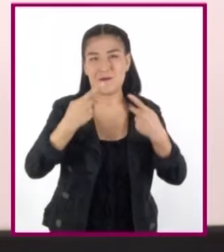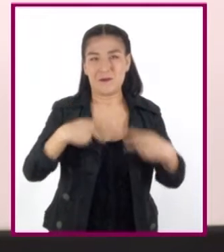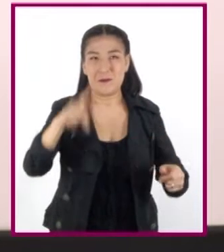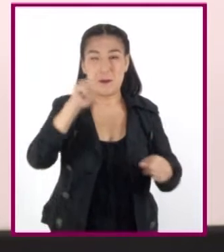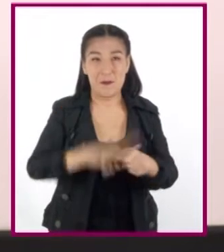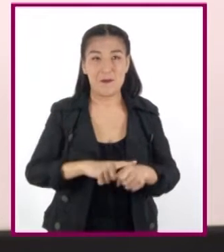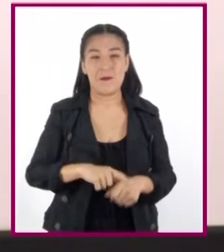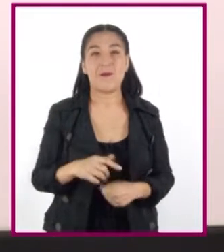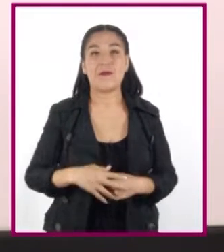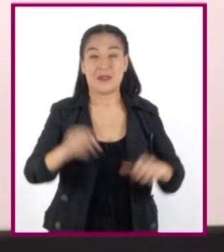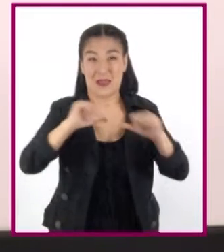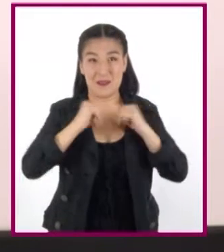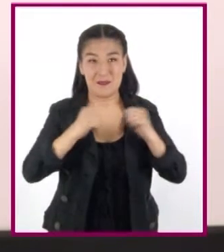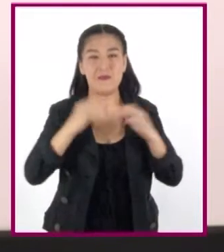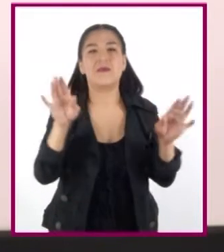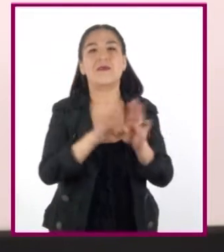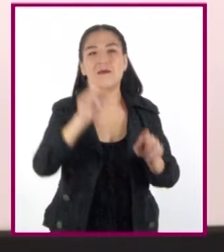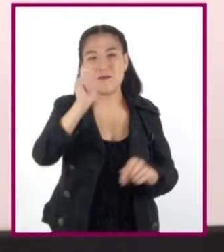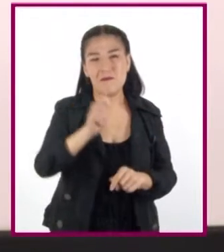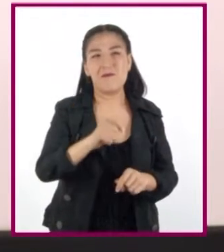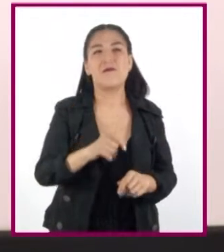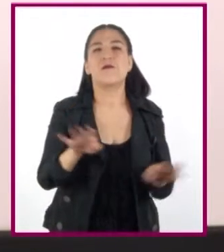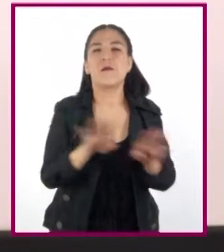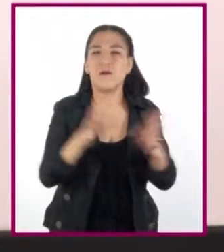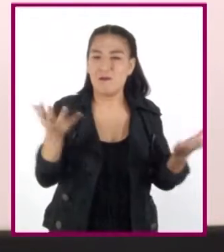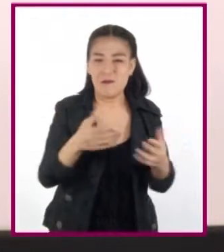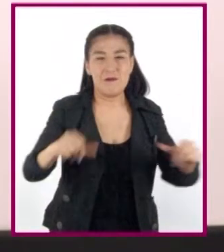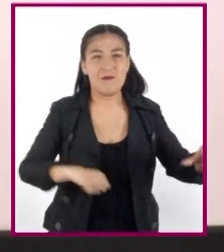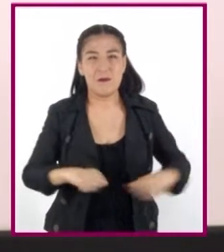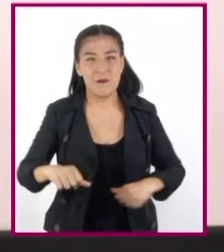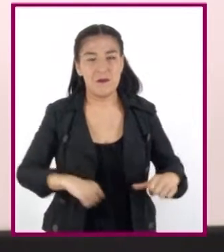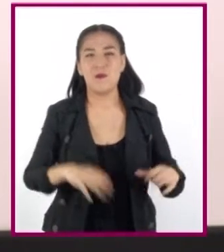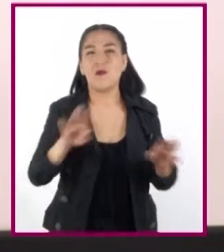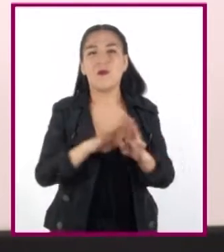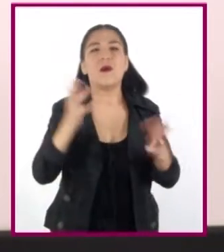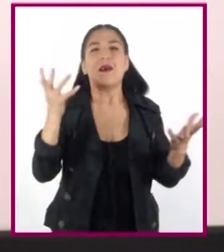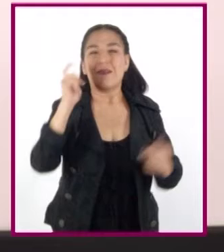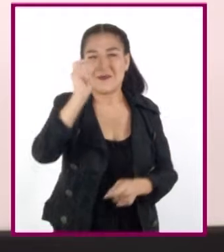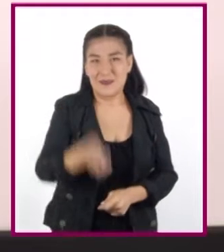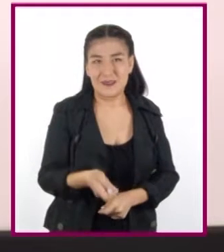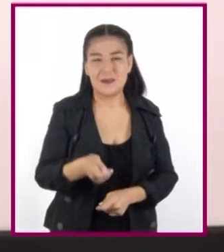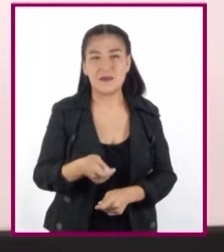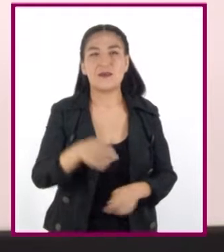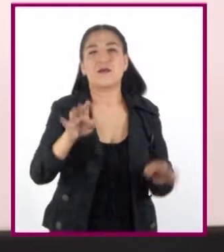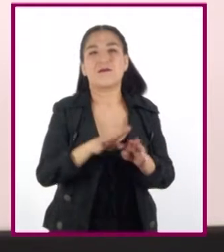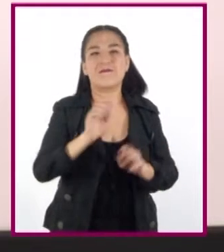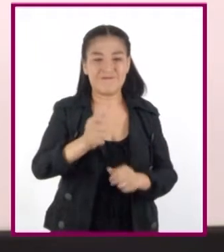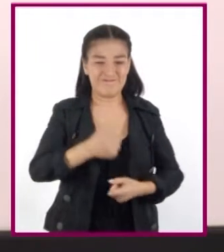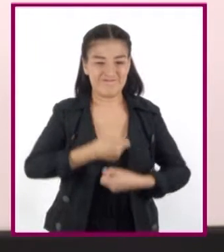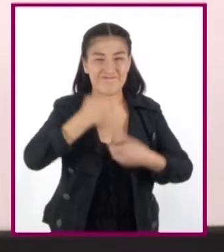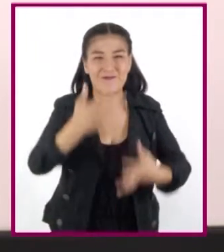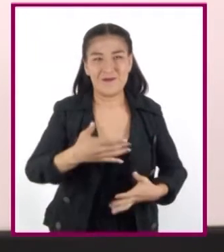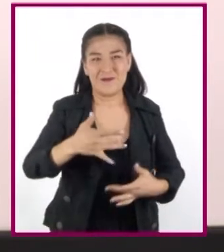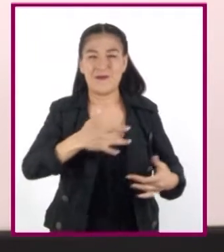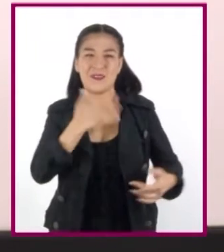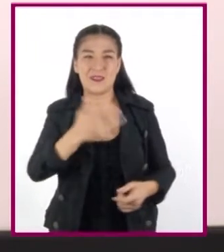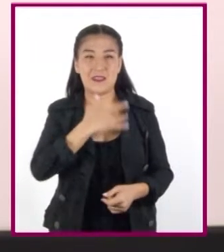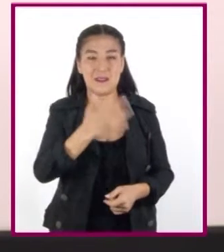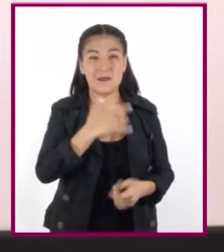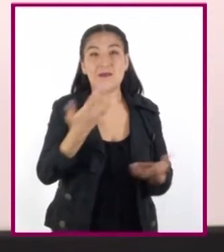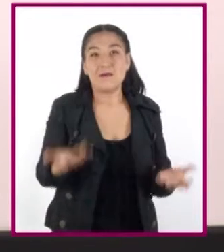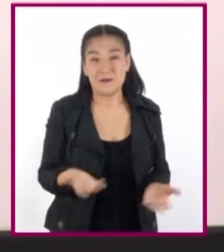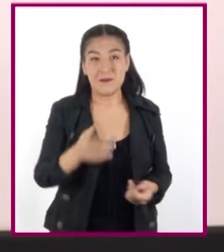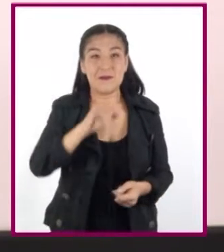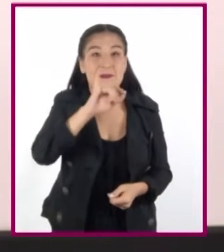Los adolescentes son capaces de accionar y no de reaccionar cuando experimentan las emociones. Sí y solo